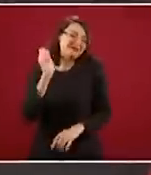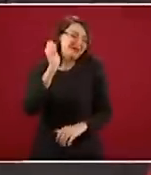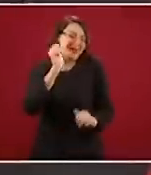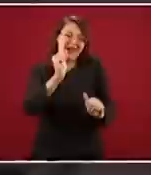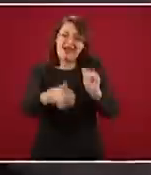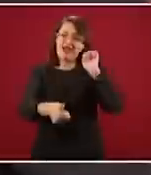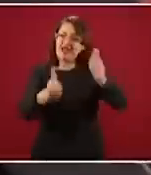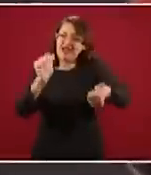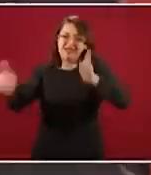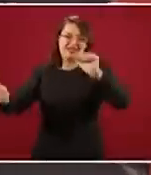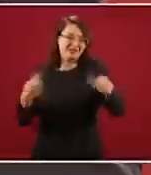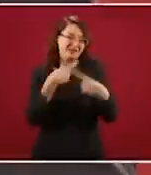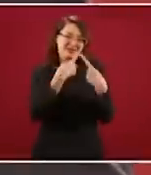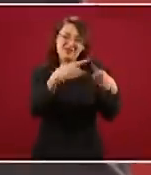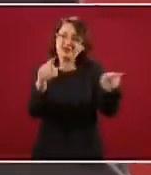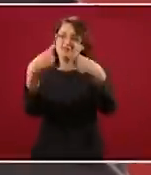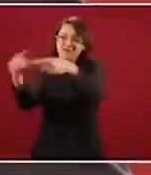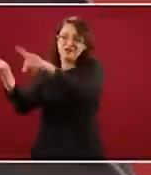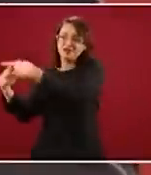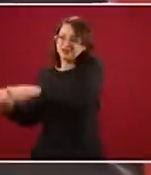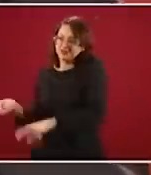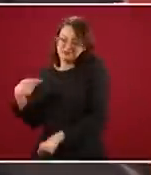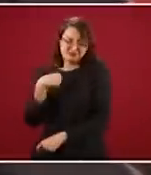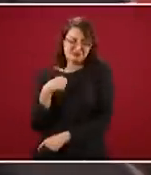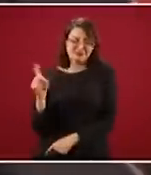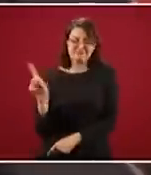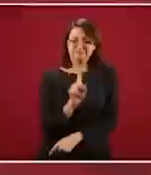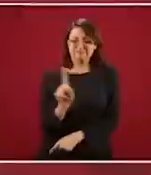su estrategia, no es nuestro caso.